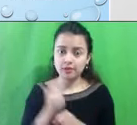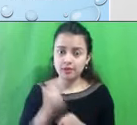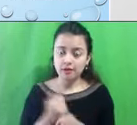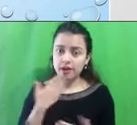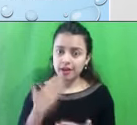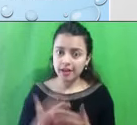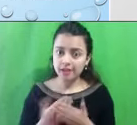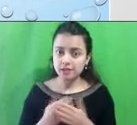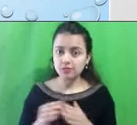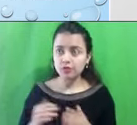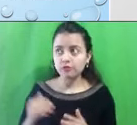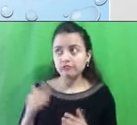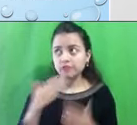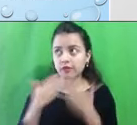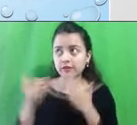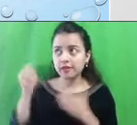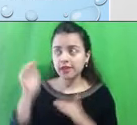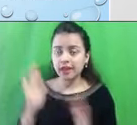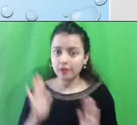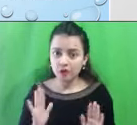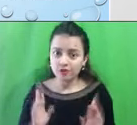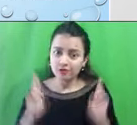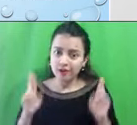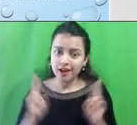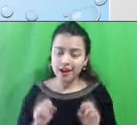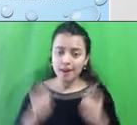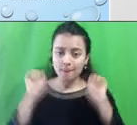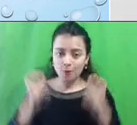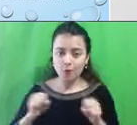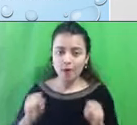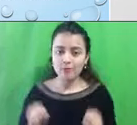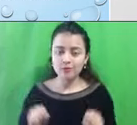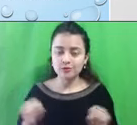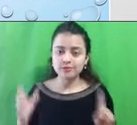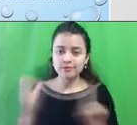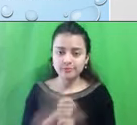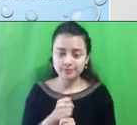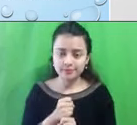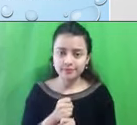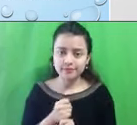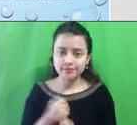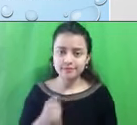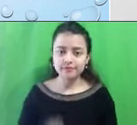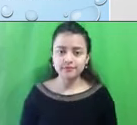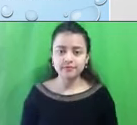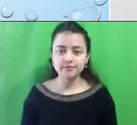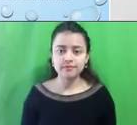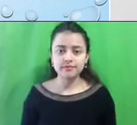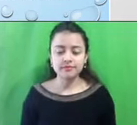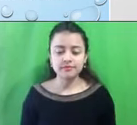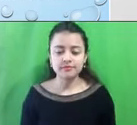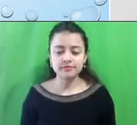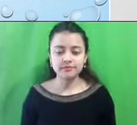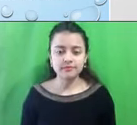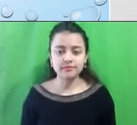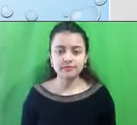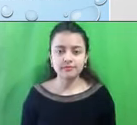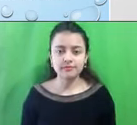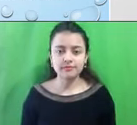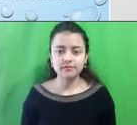Dios, tendremos ese proyecto, un proyecto que nos ayudaría a descontaminar nuestras